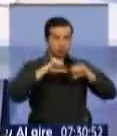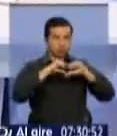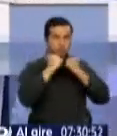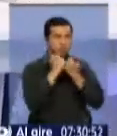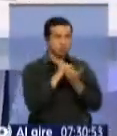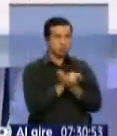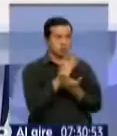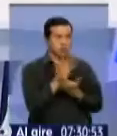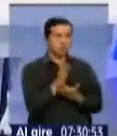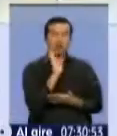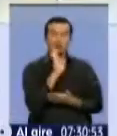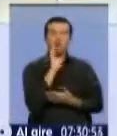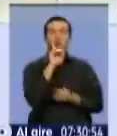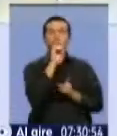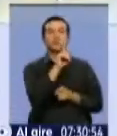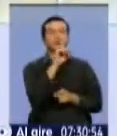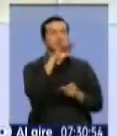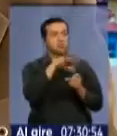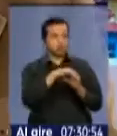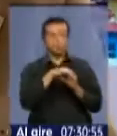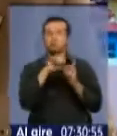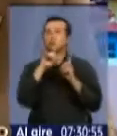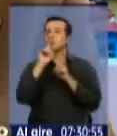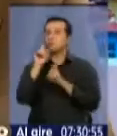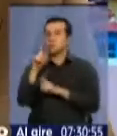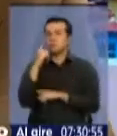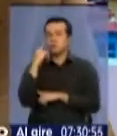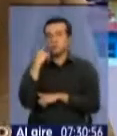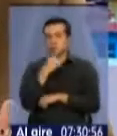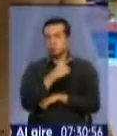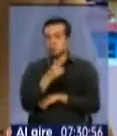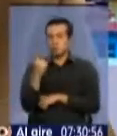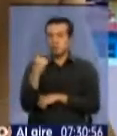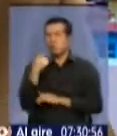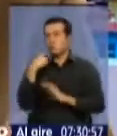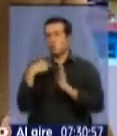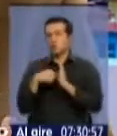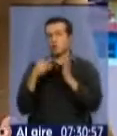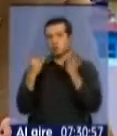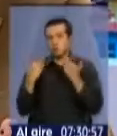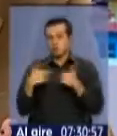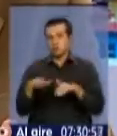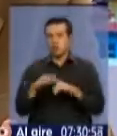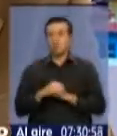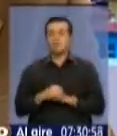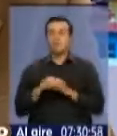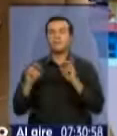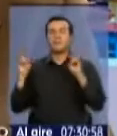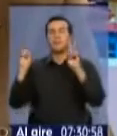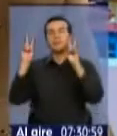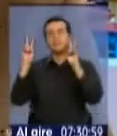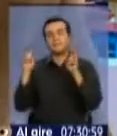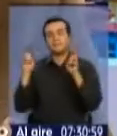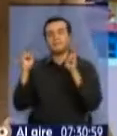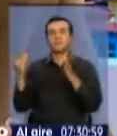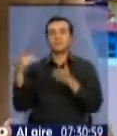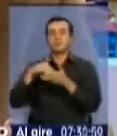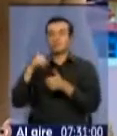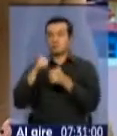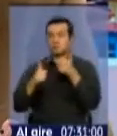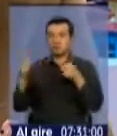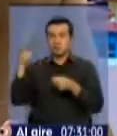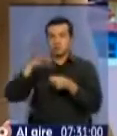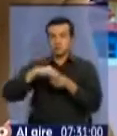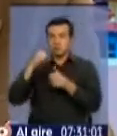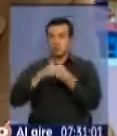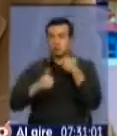Nacional Legislativa. Yo estoy hablando de la consulta popular. Sí, la consulta popular. Nosotros hemos dicho claramente, por ejemplo, si el tema de la reelección indefinida, que es uno de